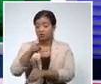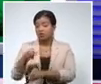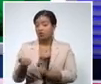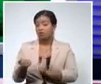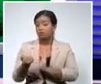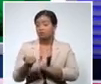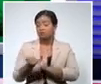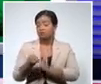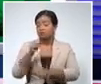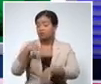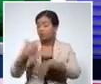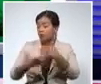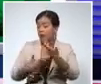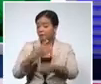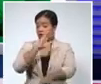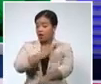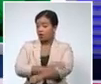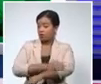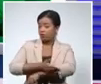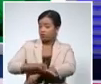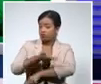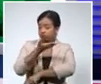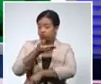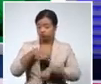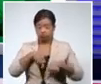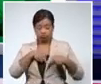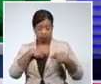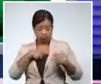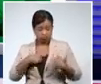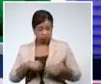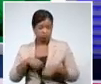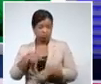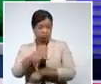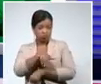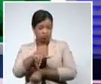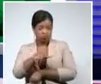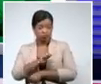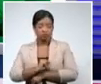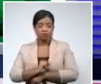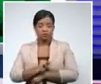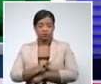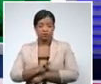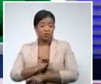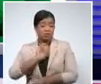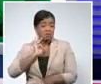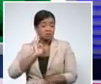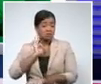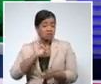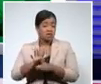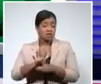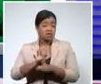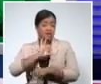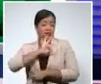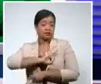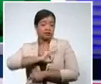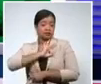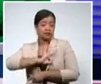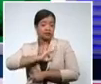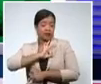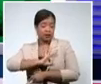arterial y cardiopatía isquémica, que comenzó con una sintomatología